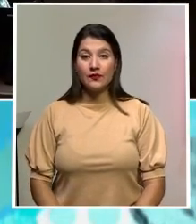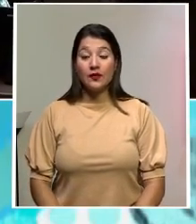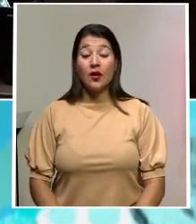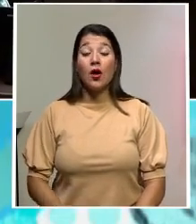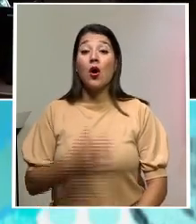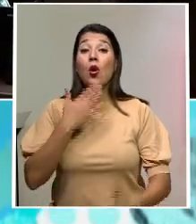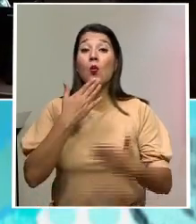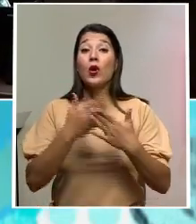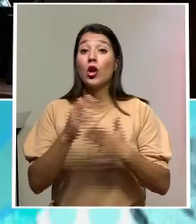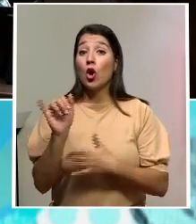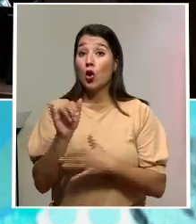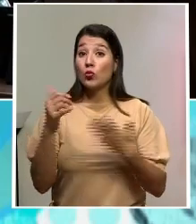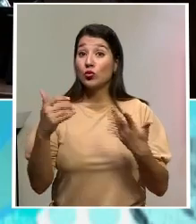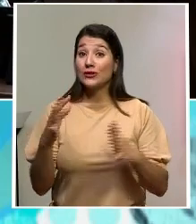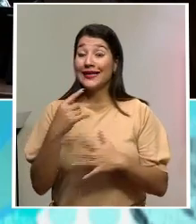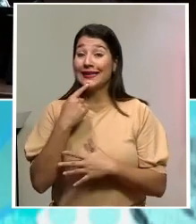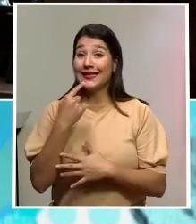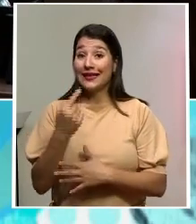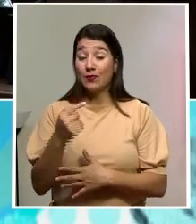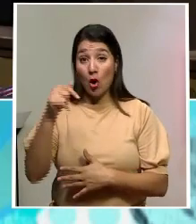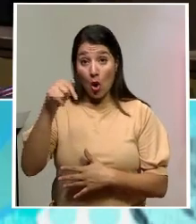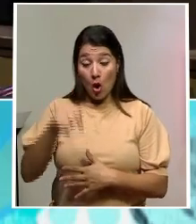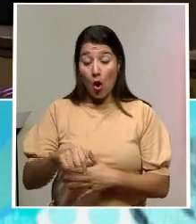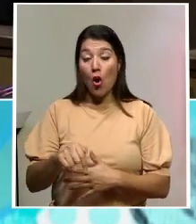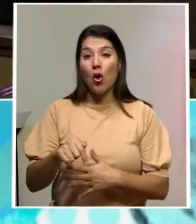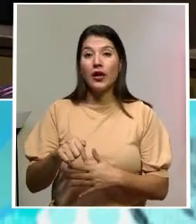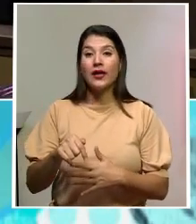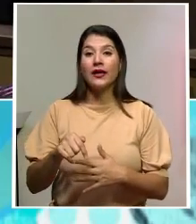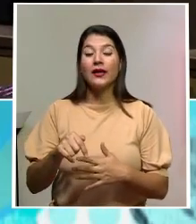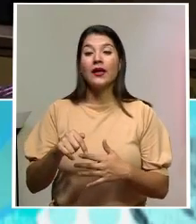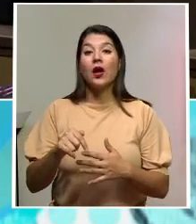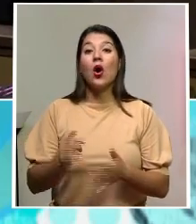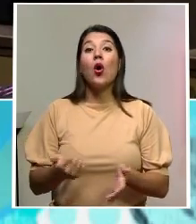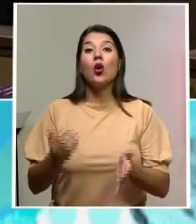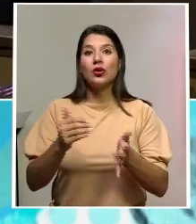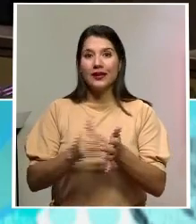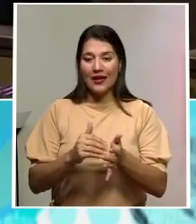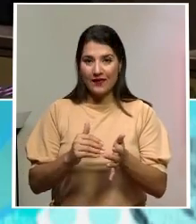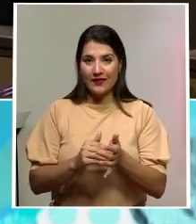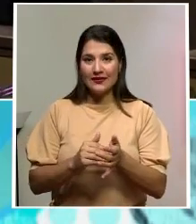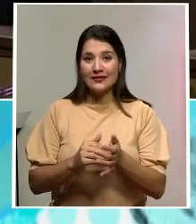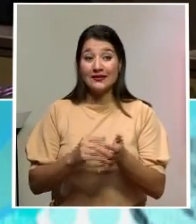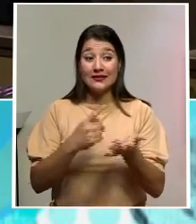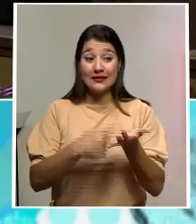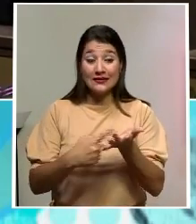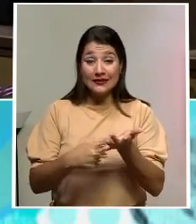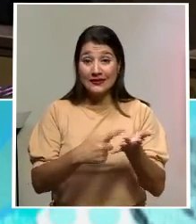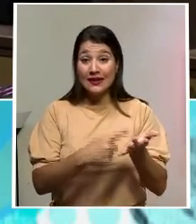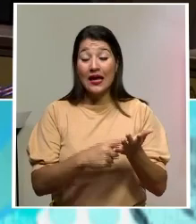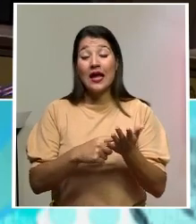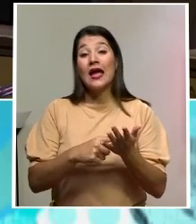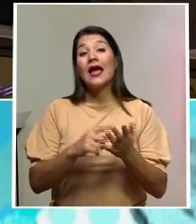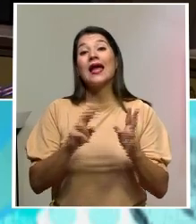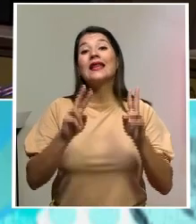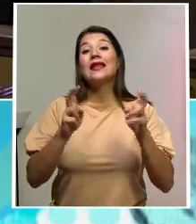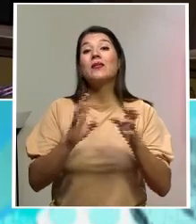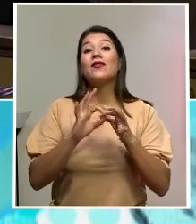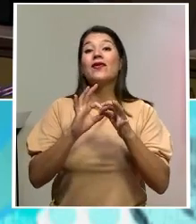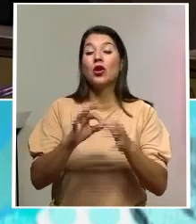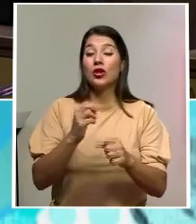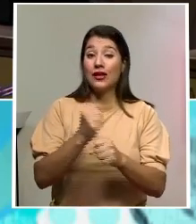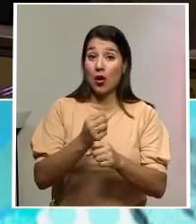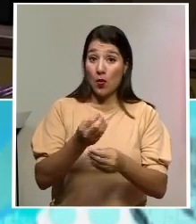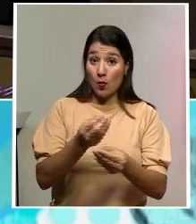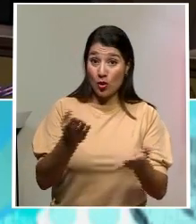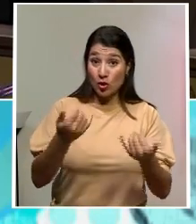Bueno, como les decíamos anteriormente, hoy se retomó el tema de empleo público, quedan 17 reiteraciones que analizar